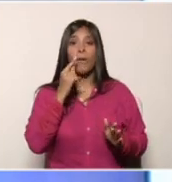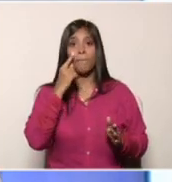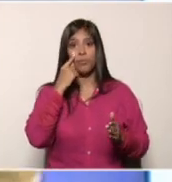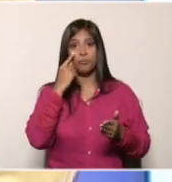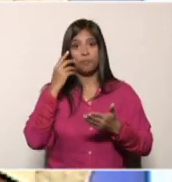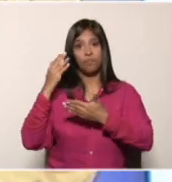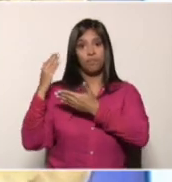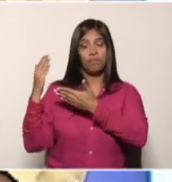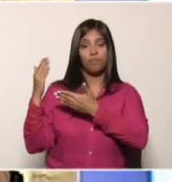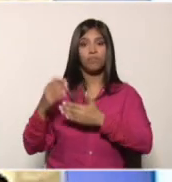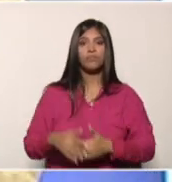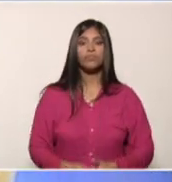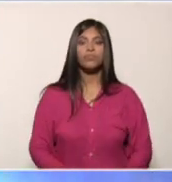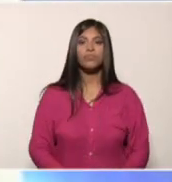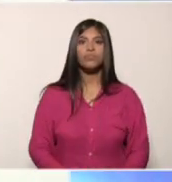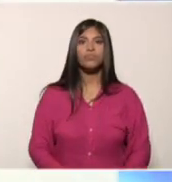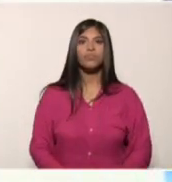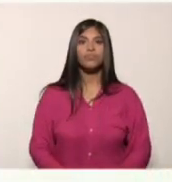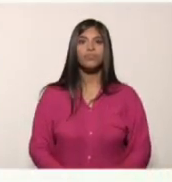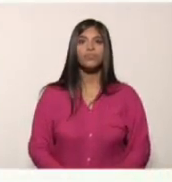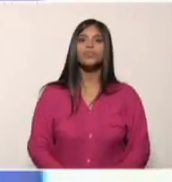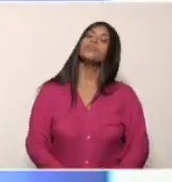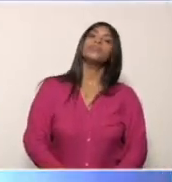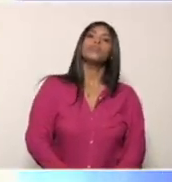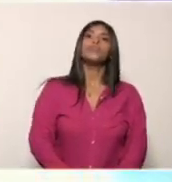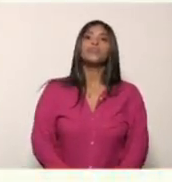que vean un ejemplo del uso de la coma.